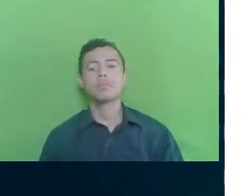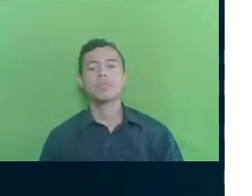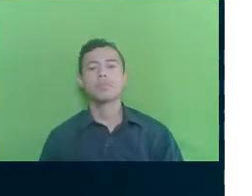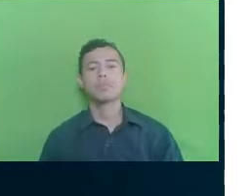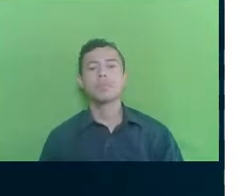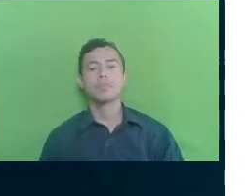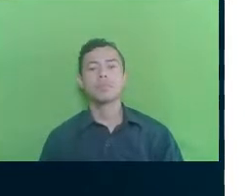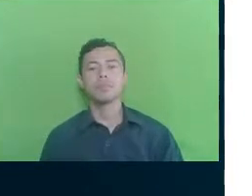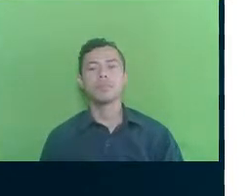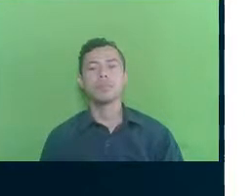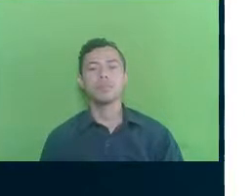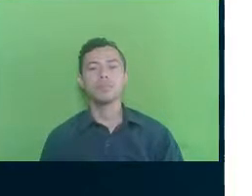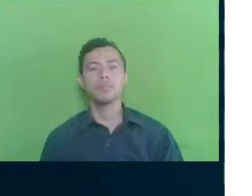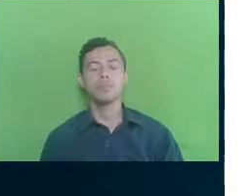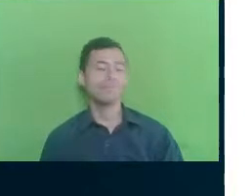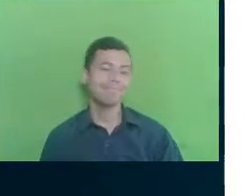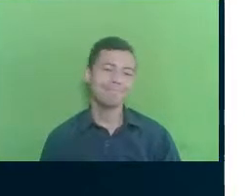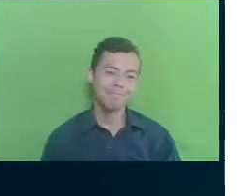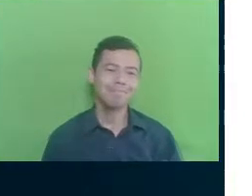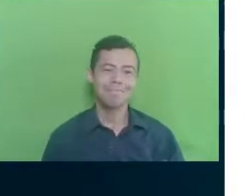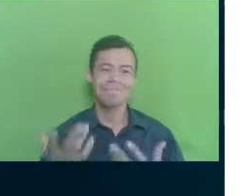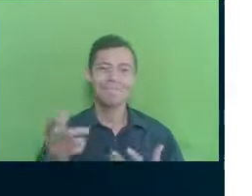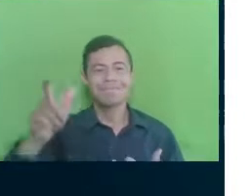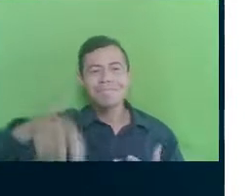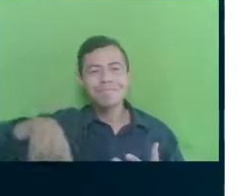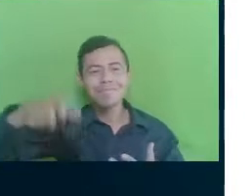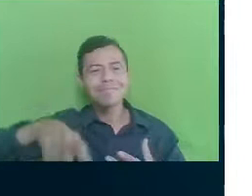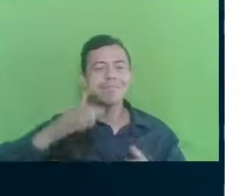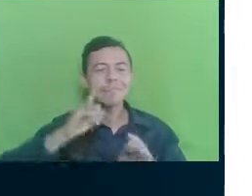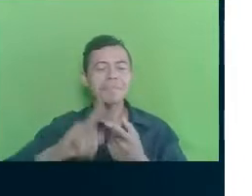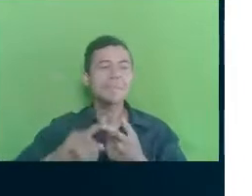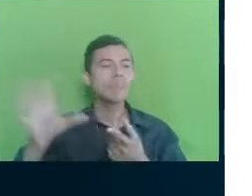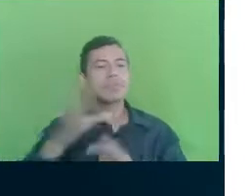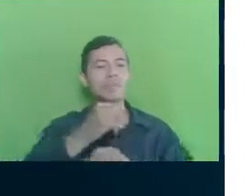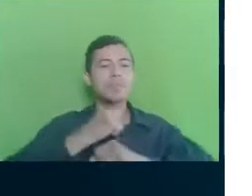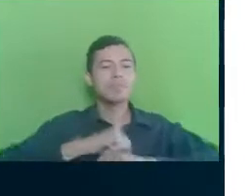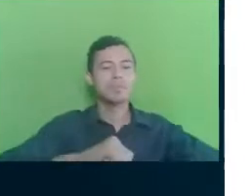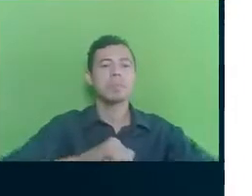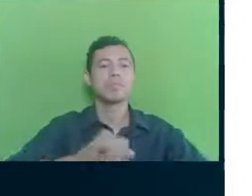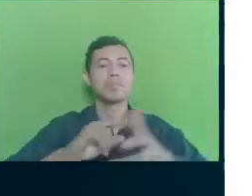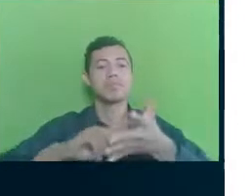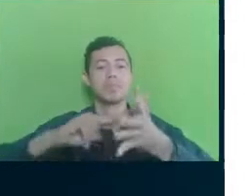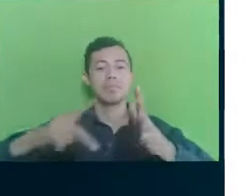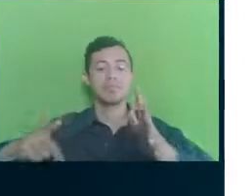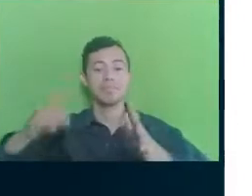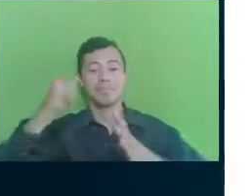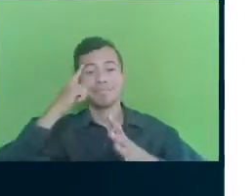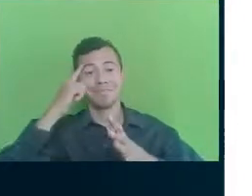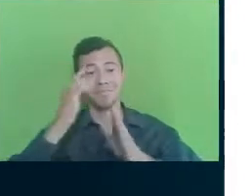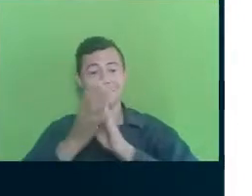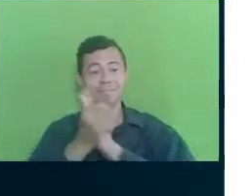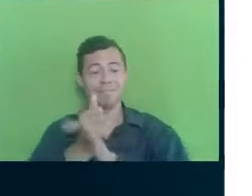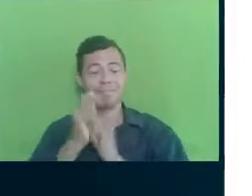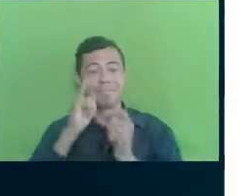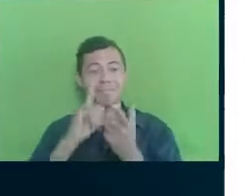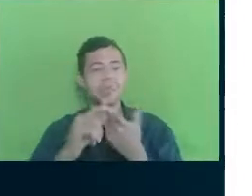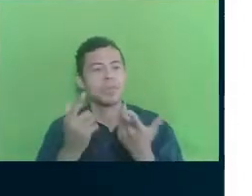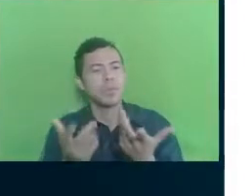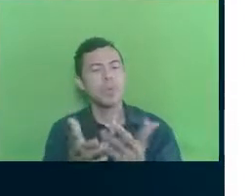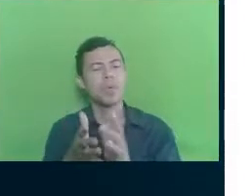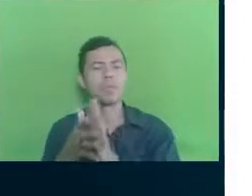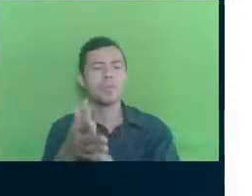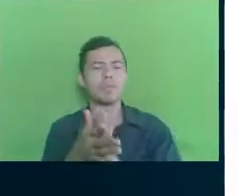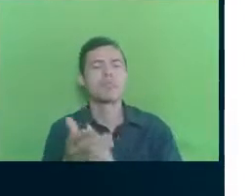Entonces, sabemos que el desafío dentro de la inteligencia artificial también tiene un foco alrededor de escoger la tecnología correcta. ¿Cómo o